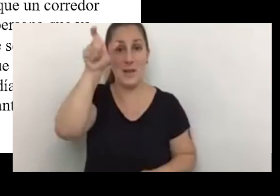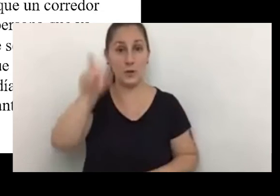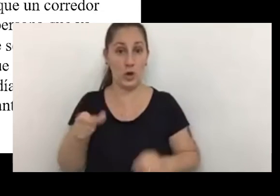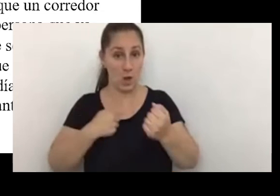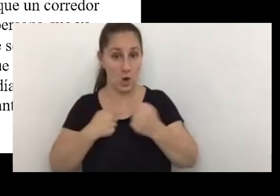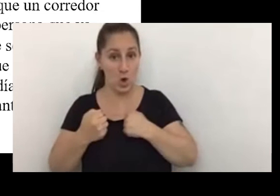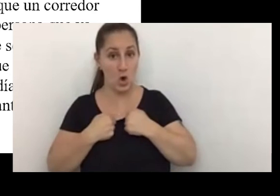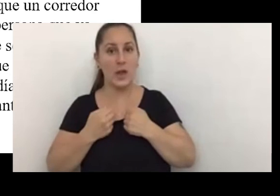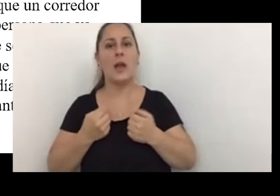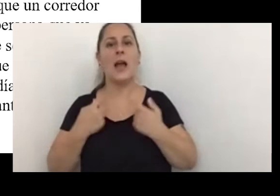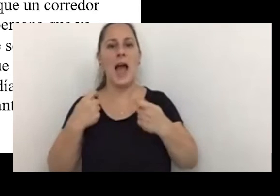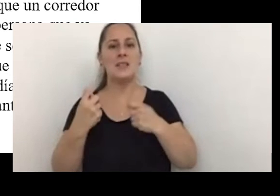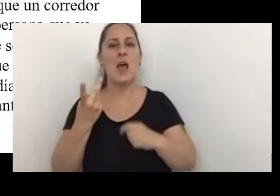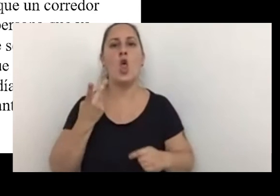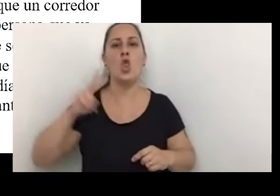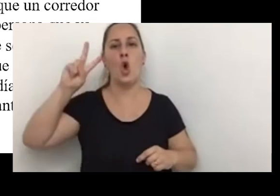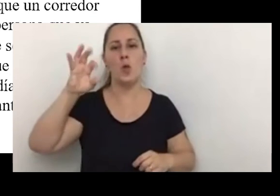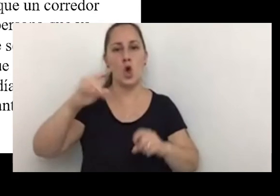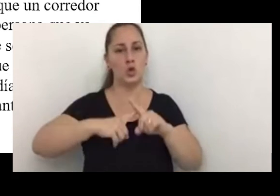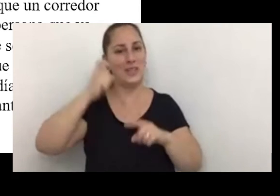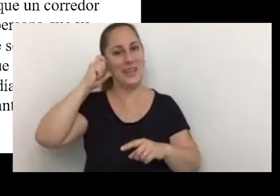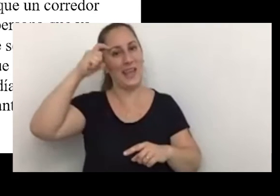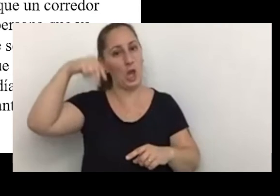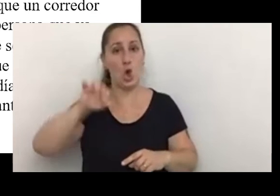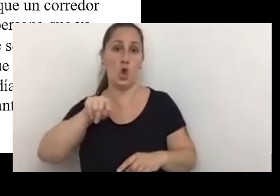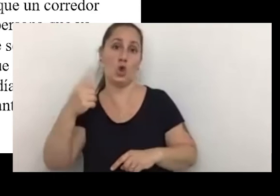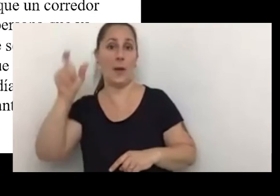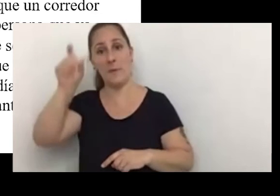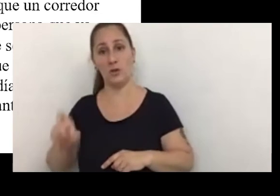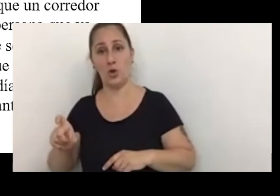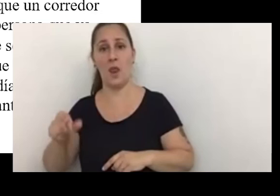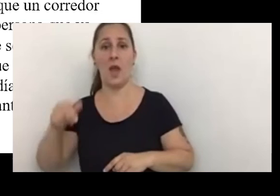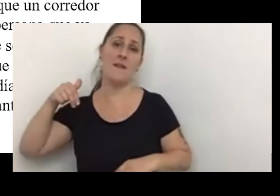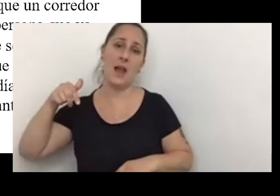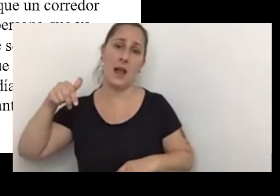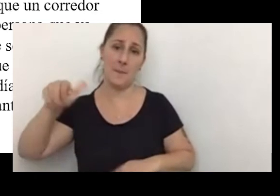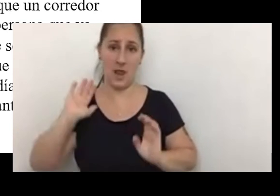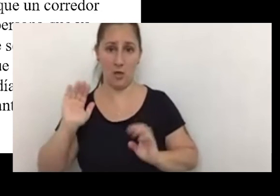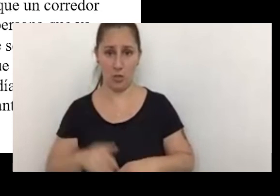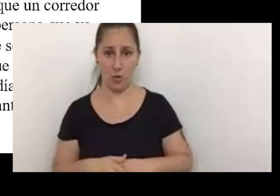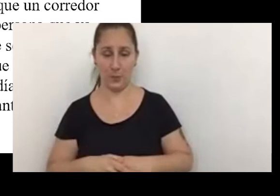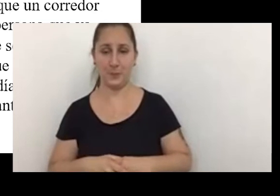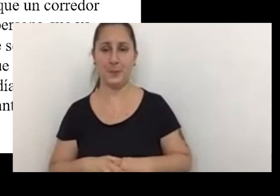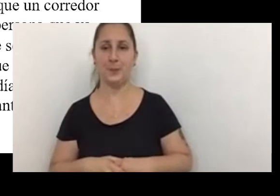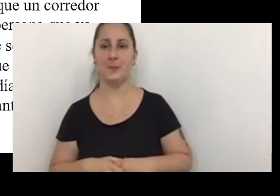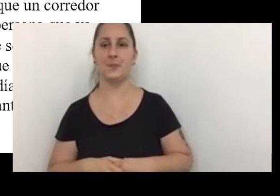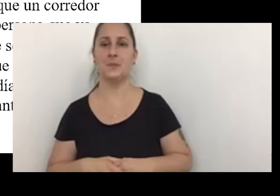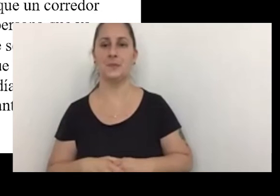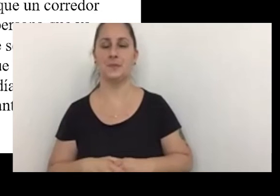el doble de oxígeno que otra persona que va andando a velocidad media, los caminadores, ¿sí? Es